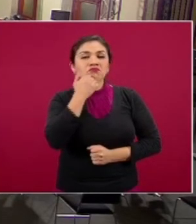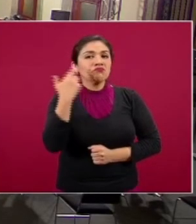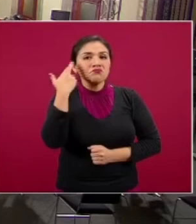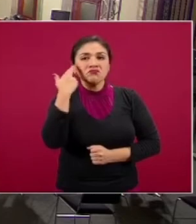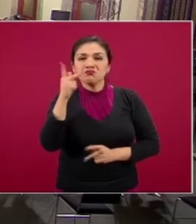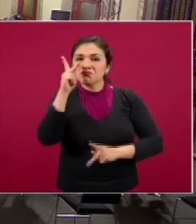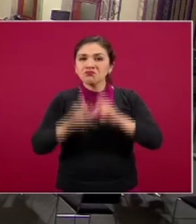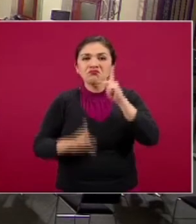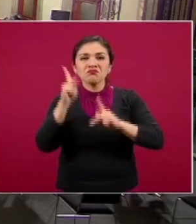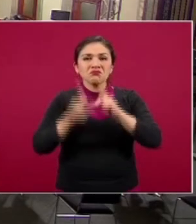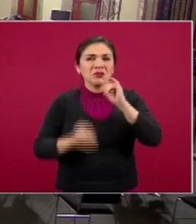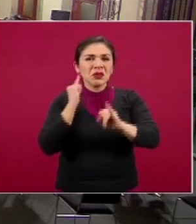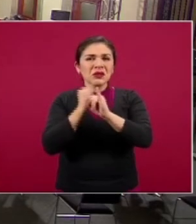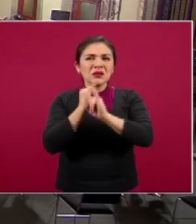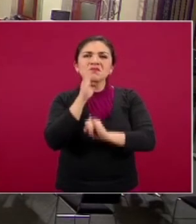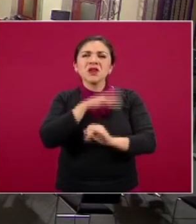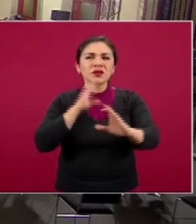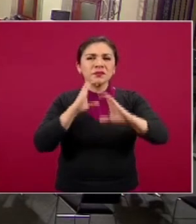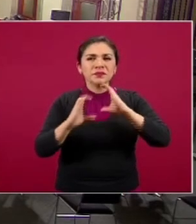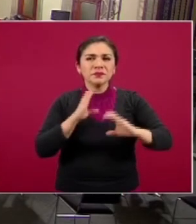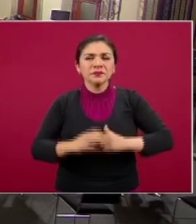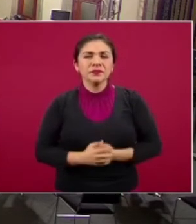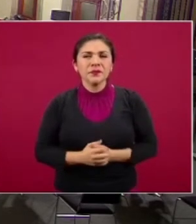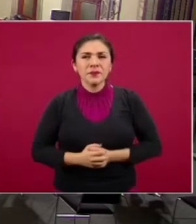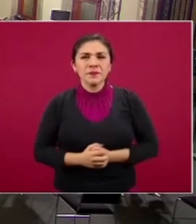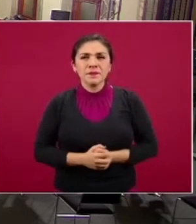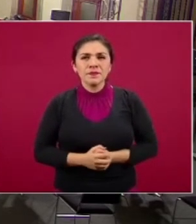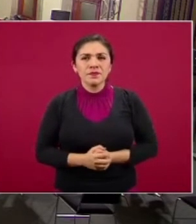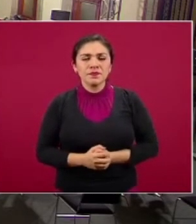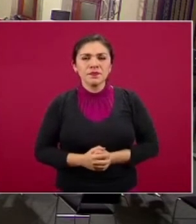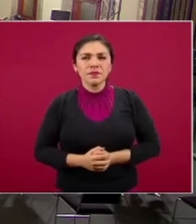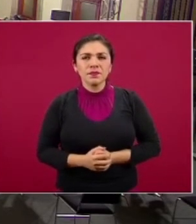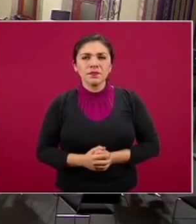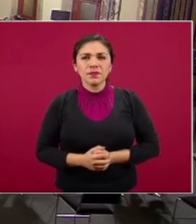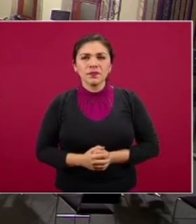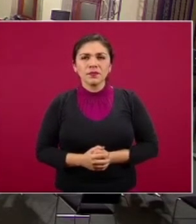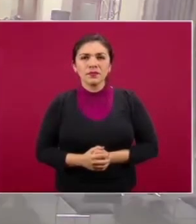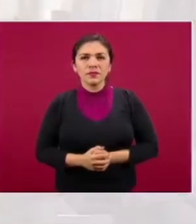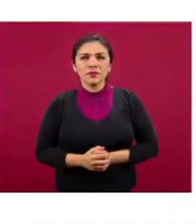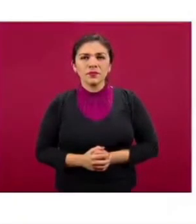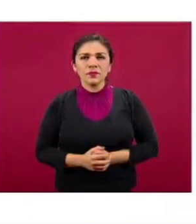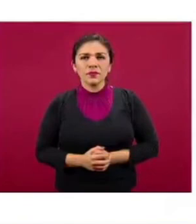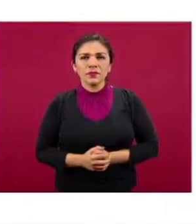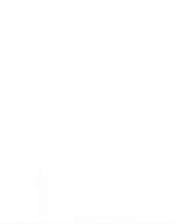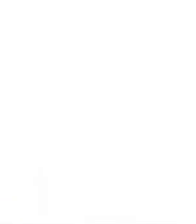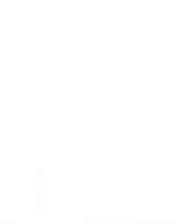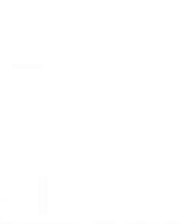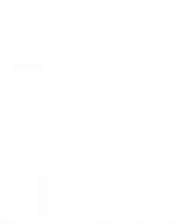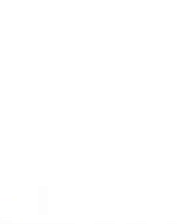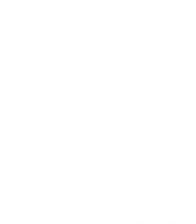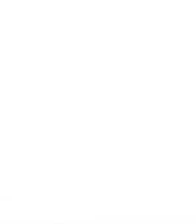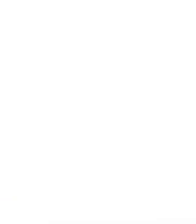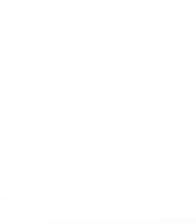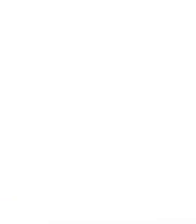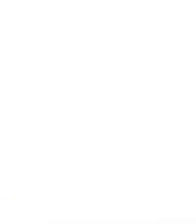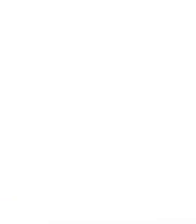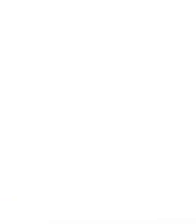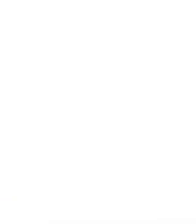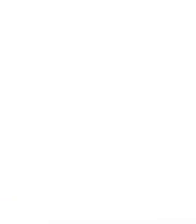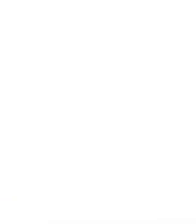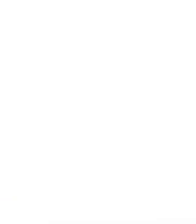movilización internacional. Estamos aquí en esta sala en el Palacio Nacional, porque en todo el